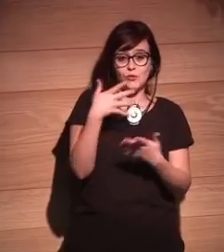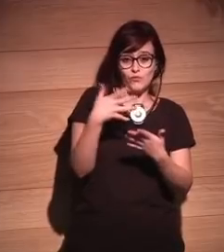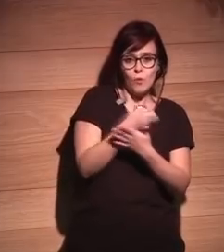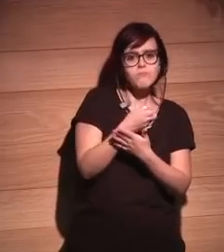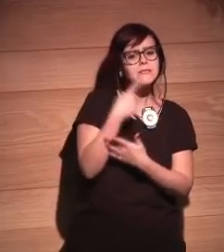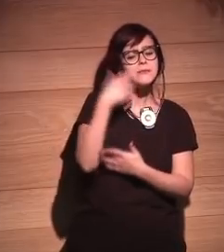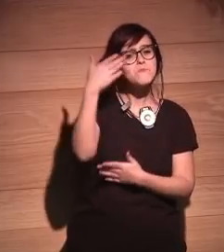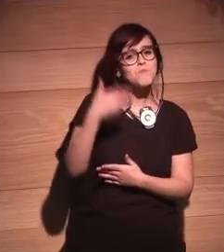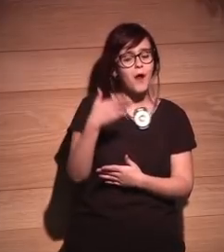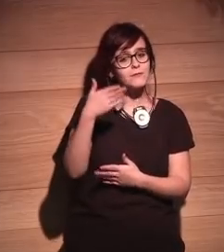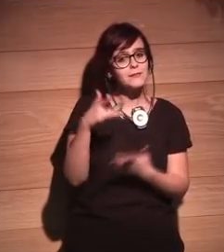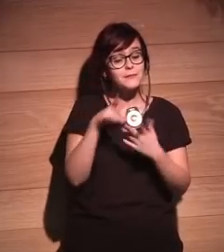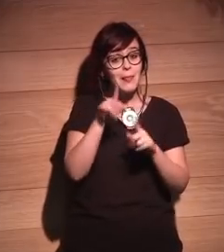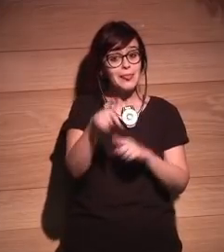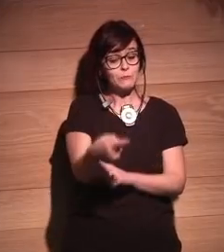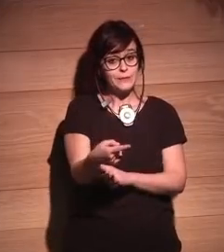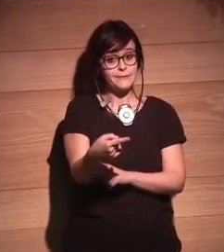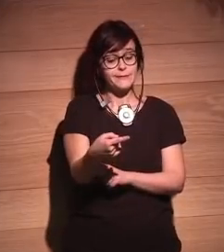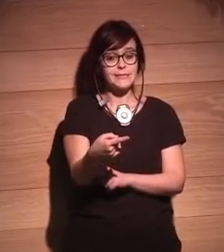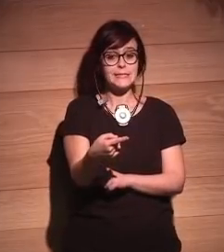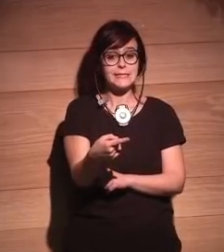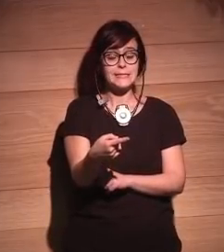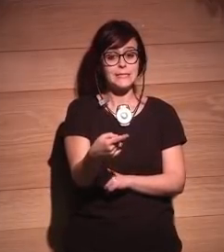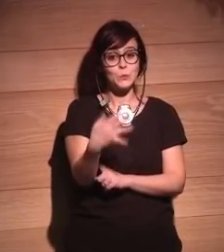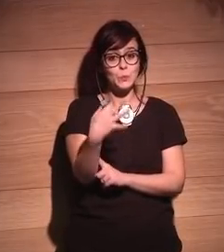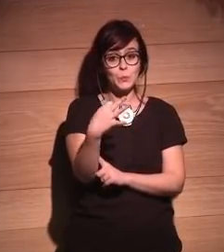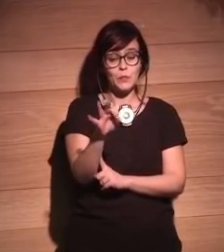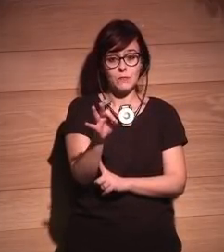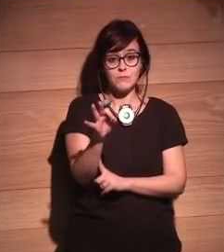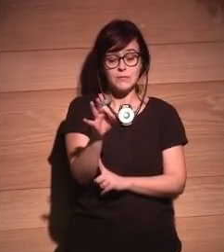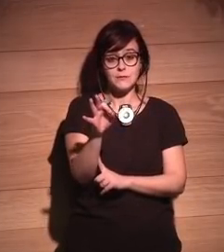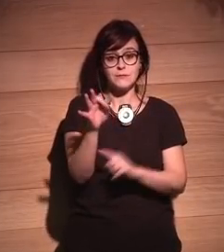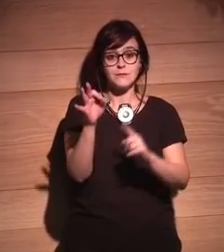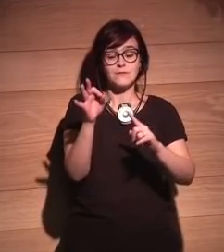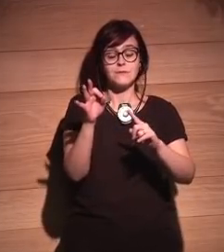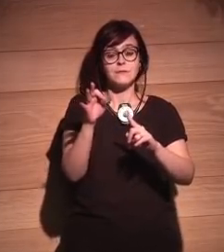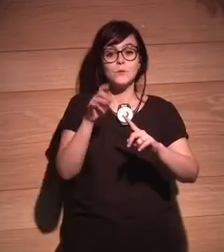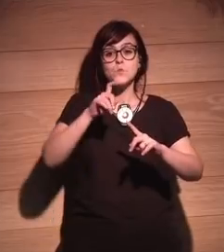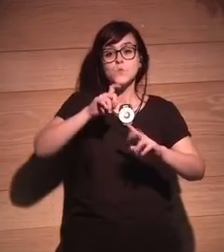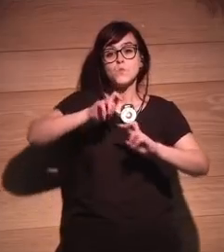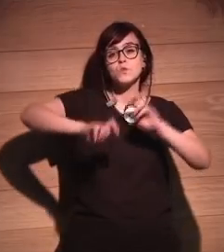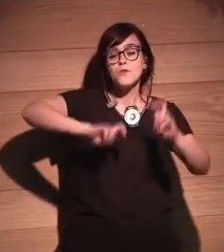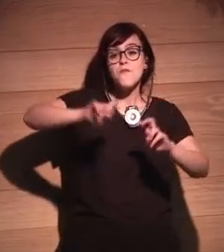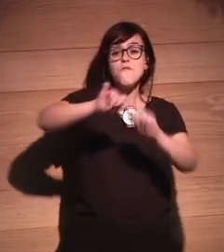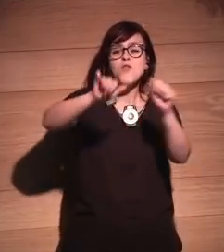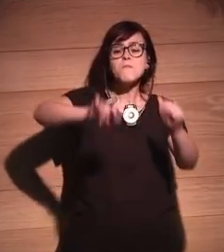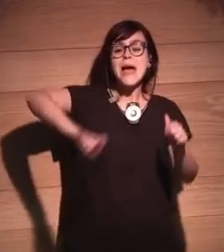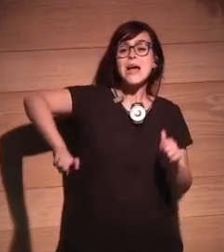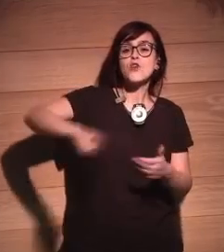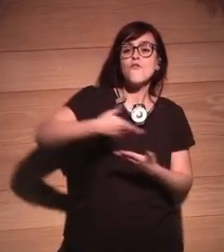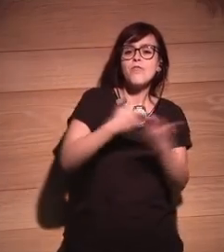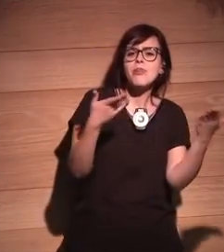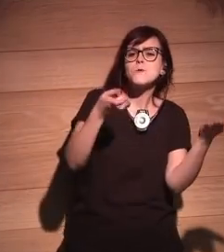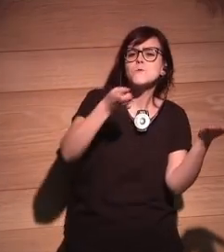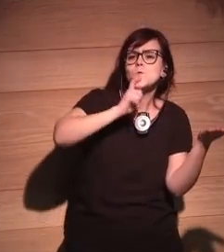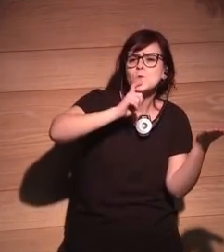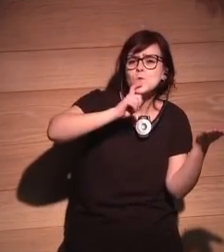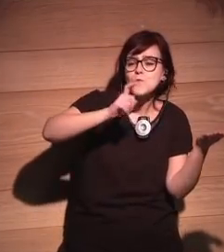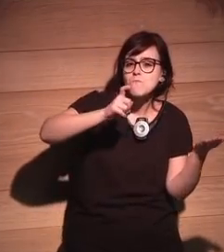es importante. Podemos elaborar después en el cómo. Sobre todo cómo pasamos